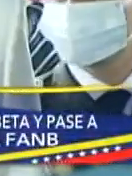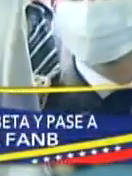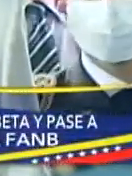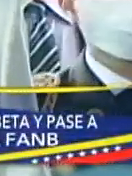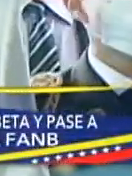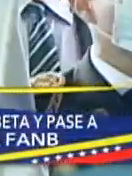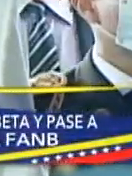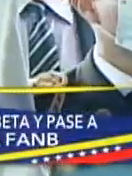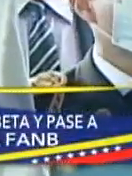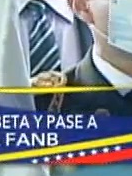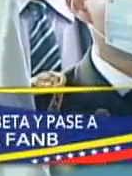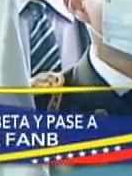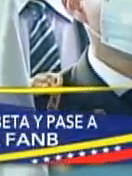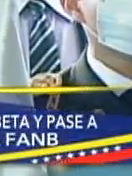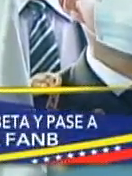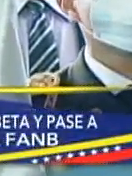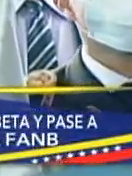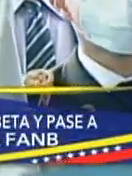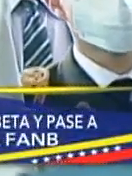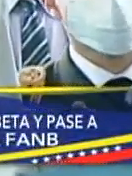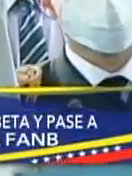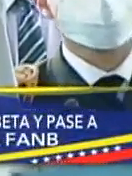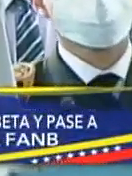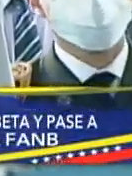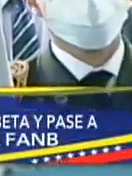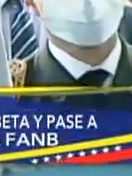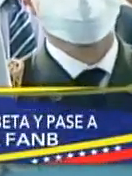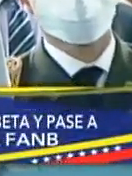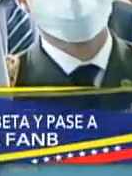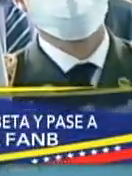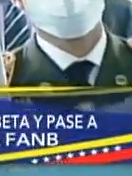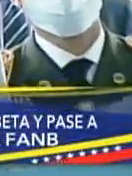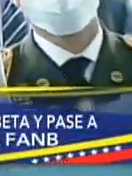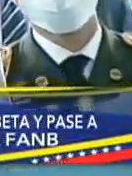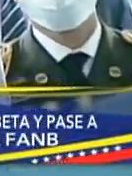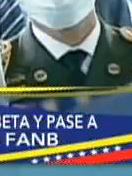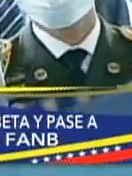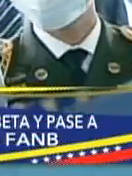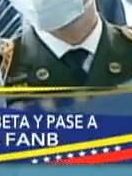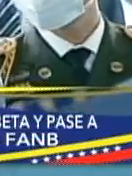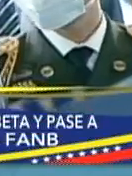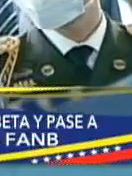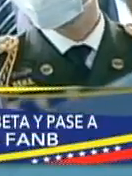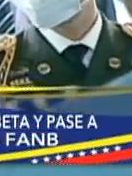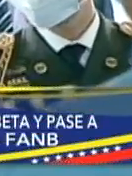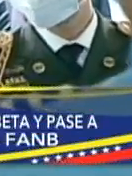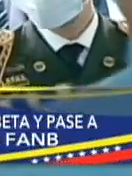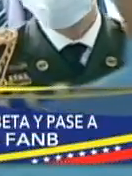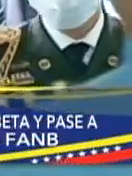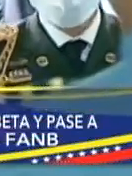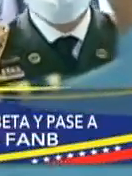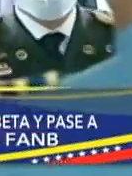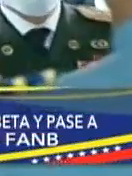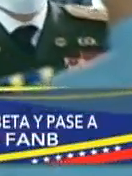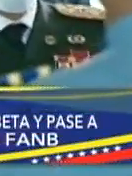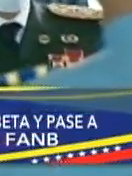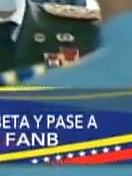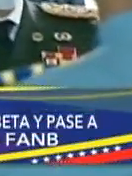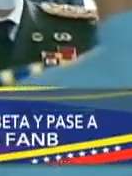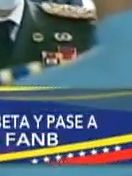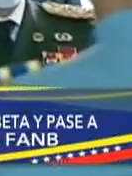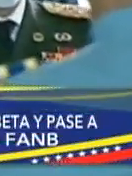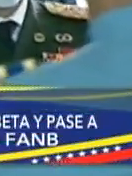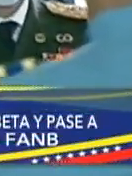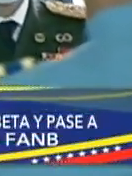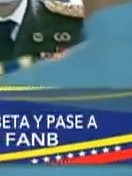Iniciamos esta transmisión desde la Academia Militar del Ejército Bolivariano, ubicada en Fuerte Tiuna, en la ciudad